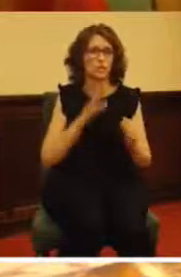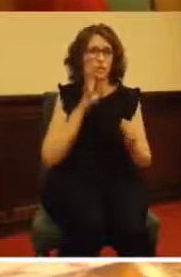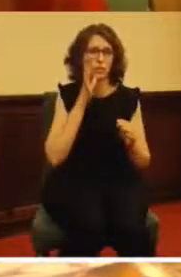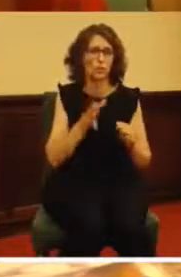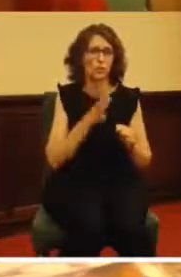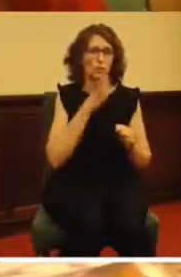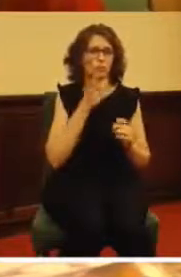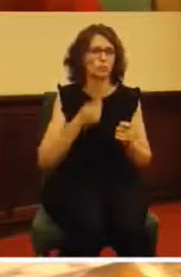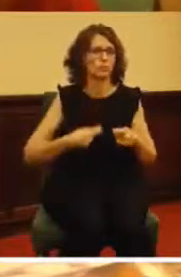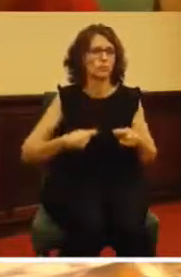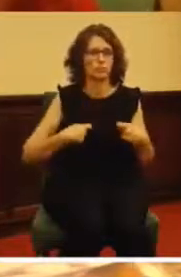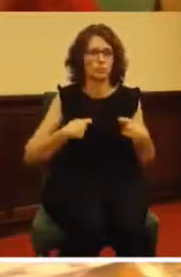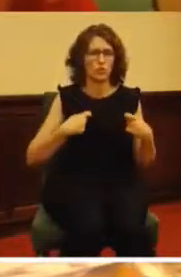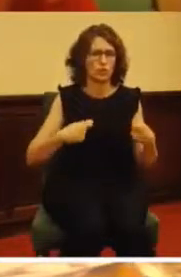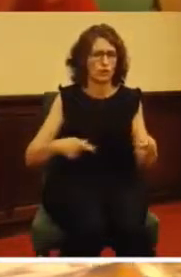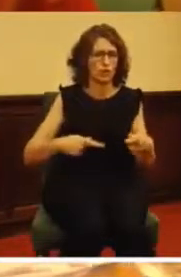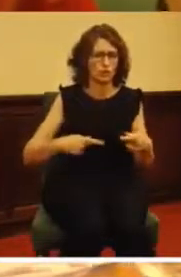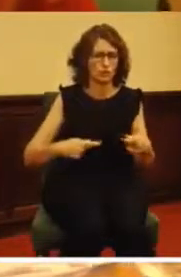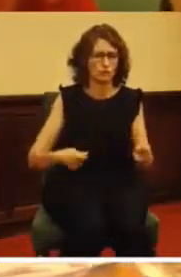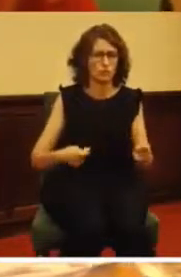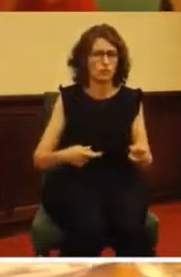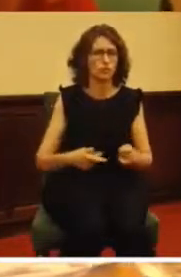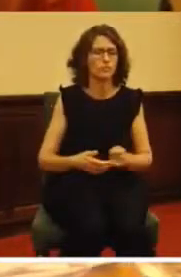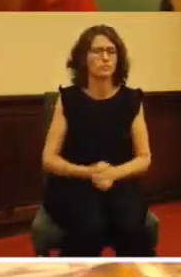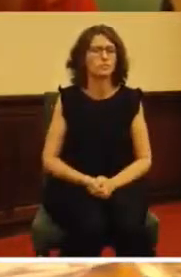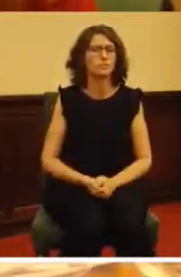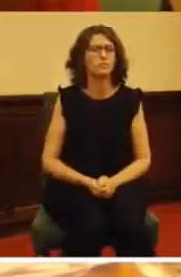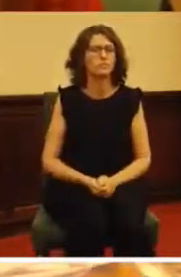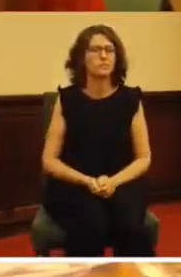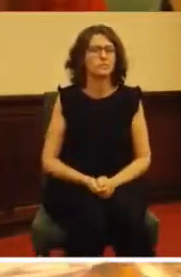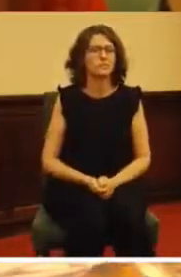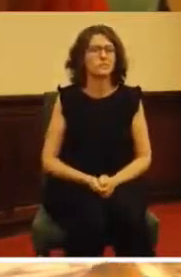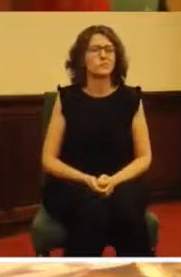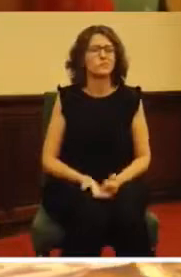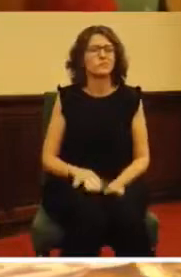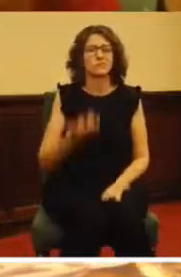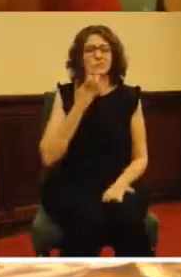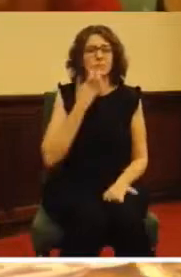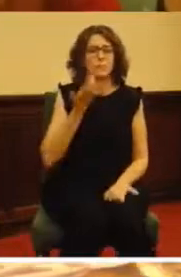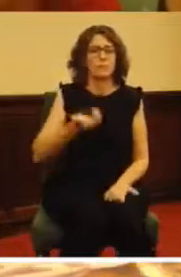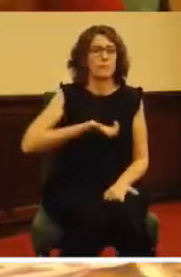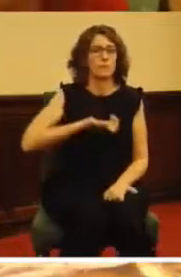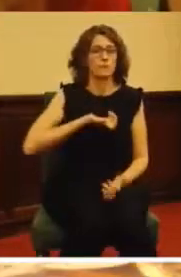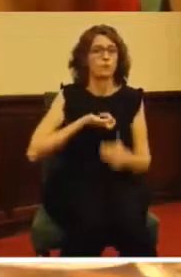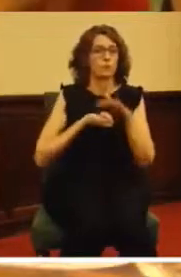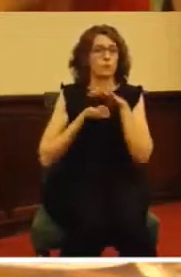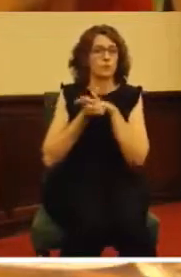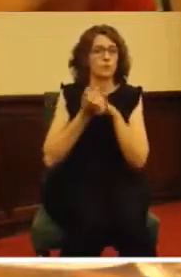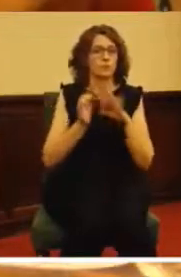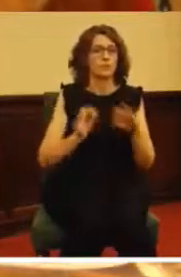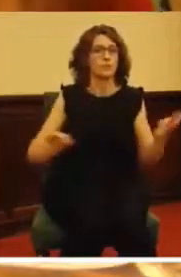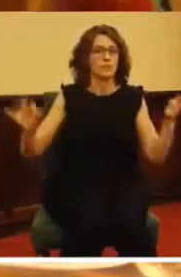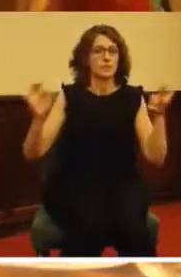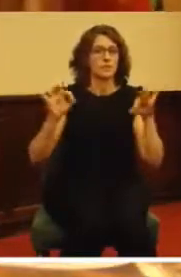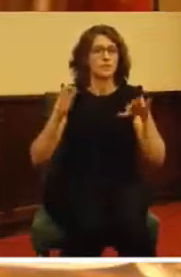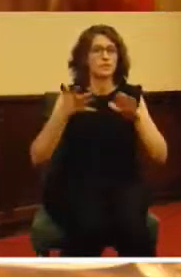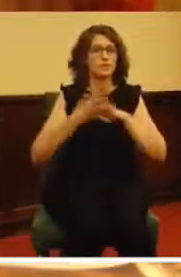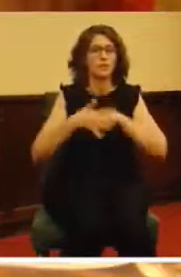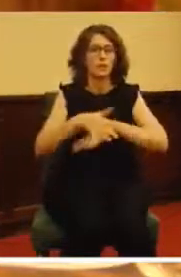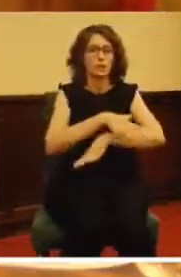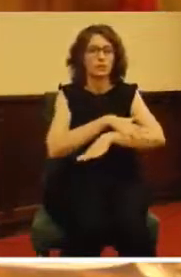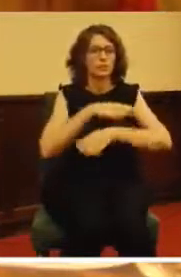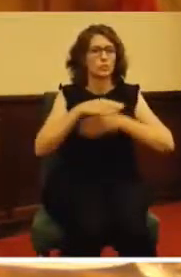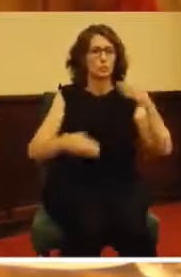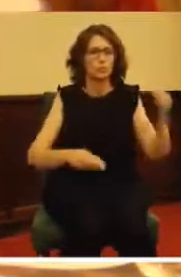demasiado costoso. Y si los ayuntamientos no lo solicitan, pues el Ministerio de Hacienda no lo